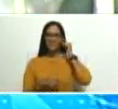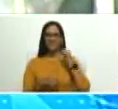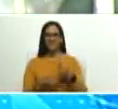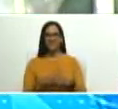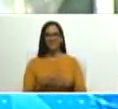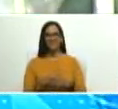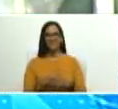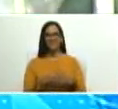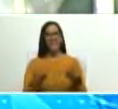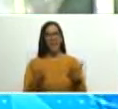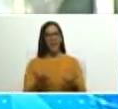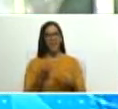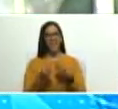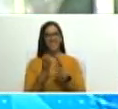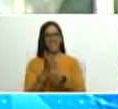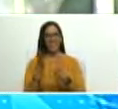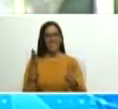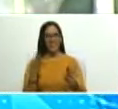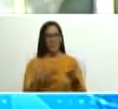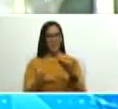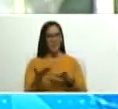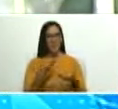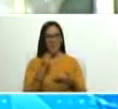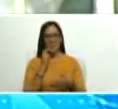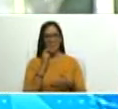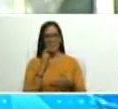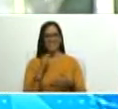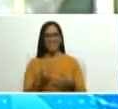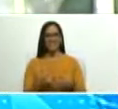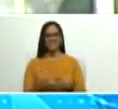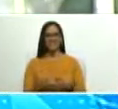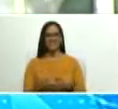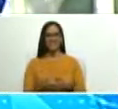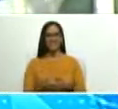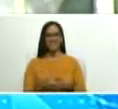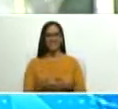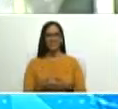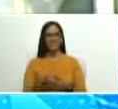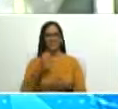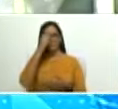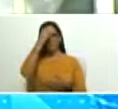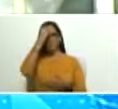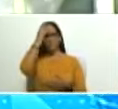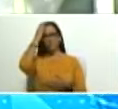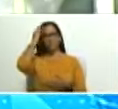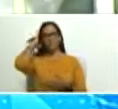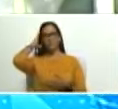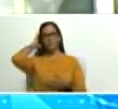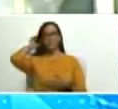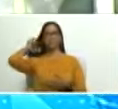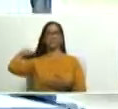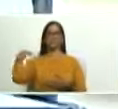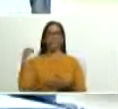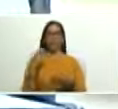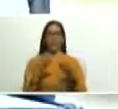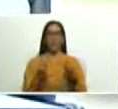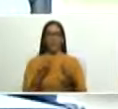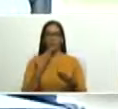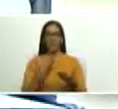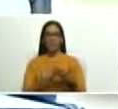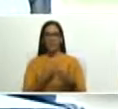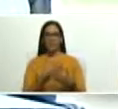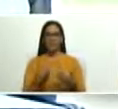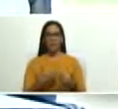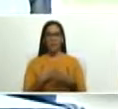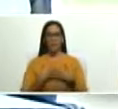Ahora hacen la colita aquí para repartir chocolatico, pues. Bueno, muchas gracias y queremos seguir aportando al